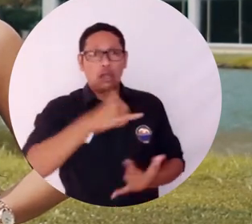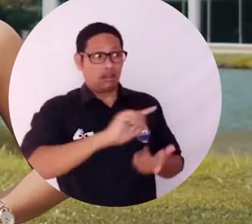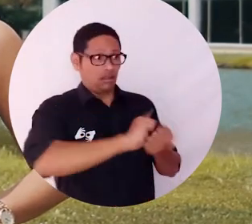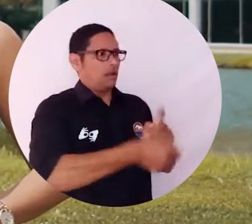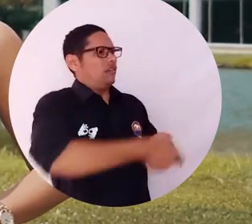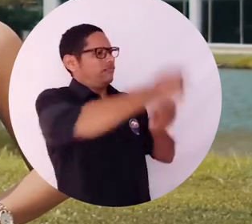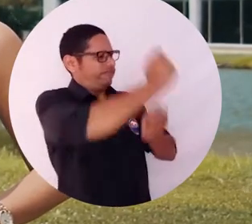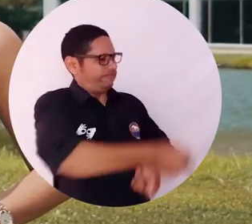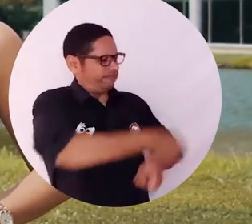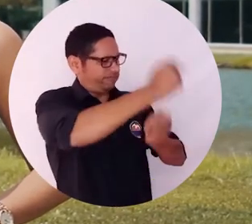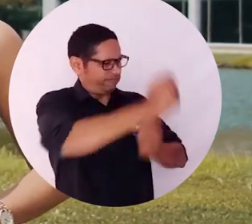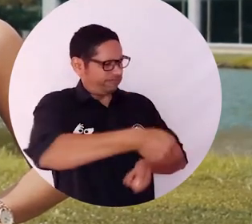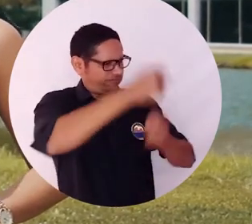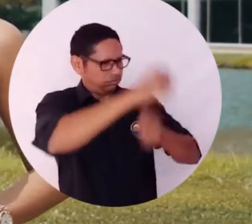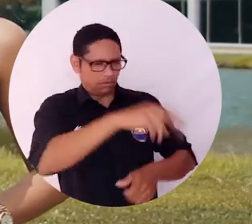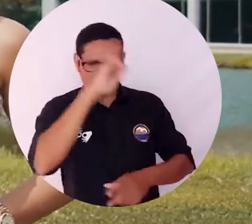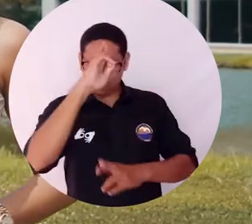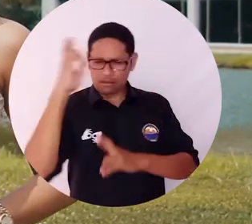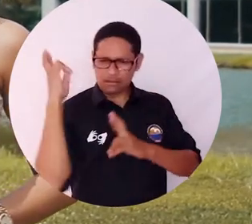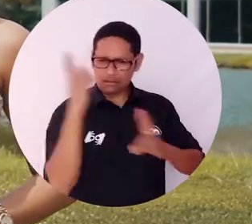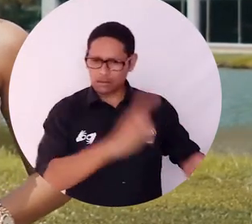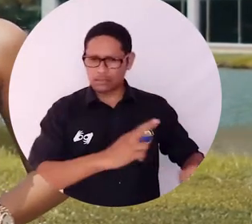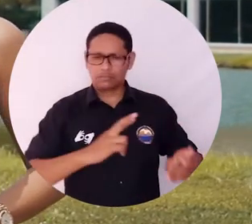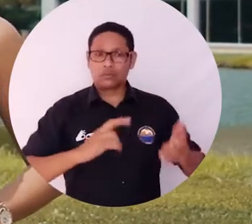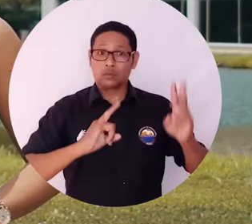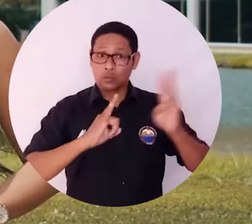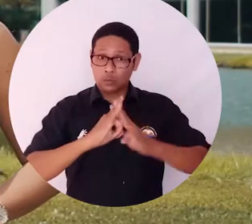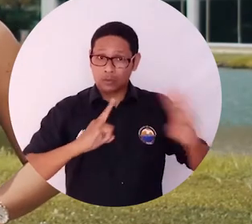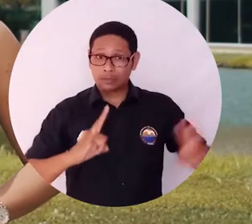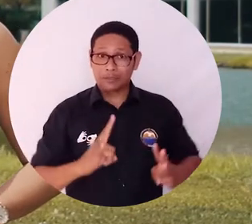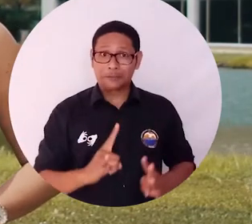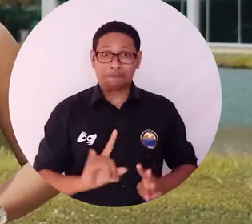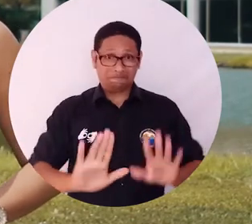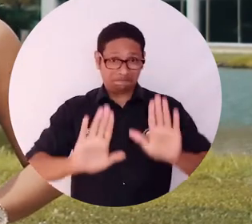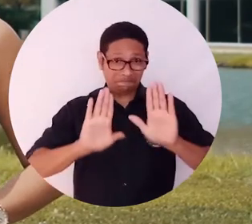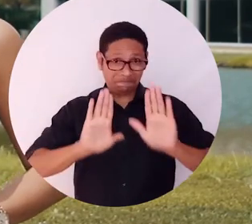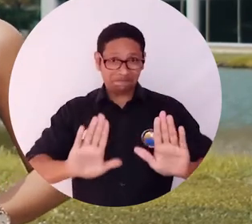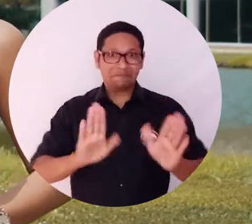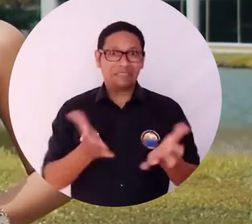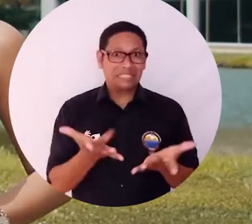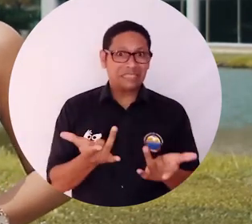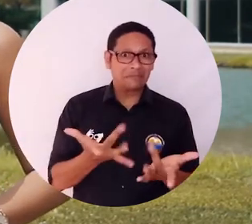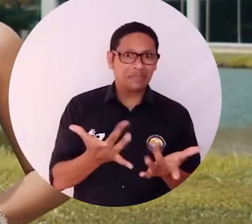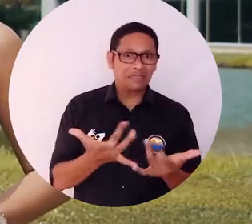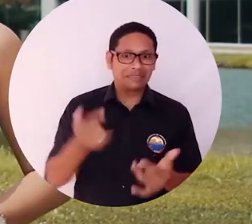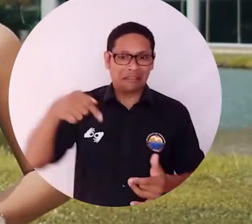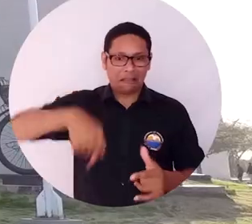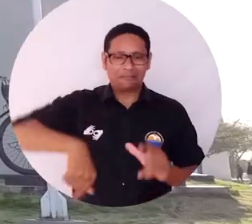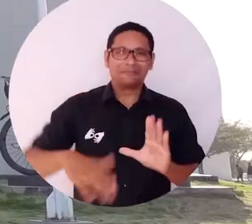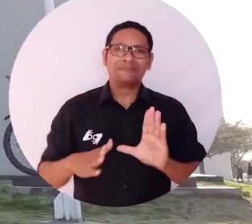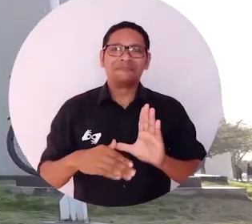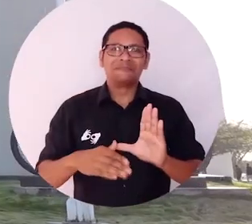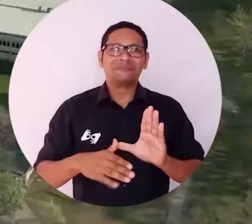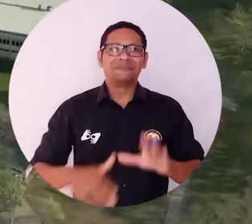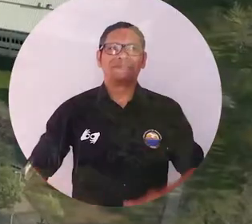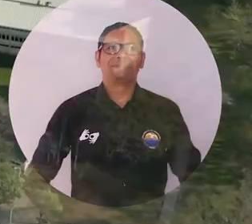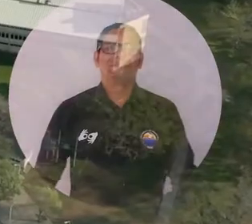el respeto por la alma mater. Ya regresamos con más sobre Unimagdalena aquí en el Campus TV.